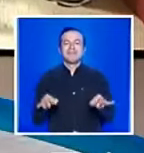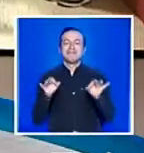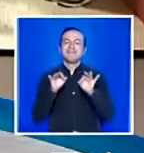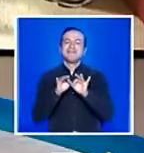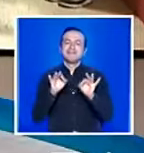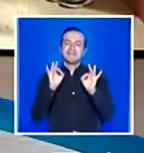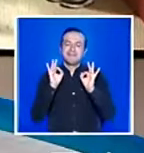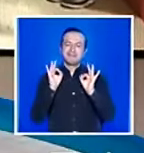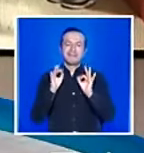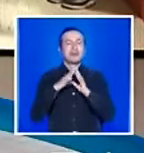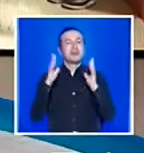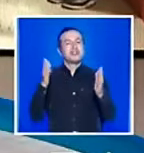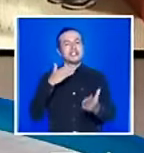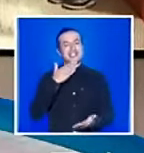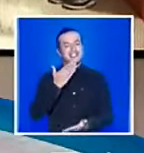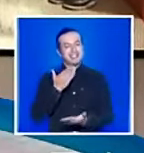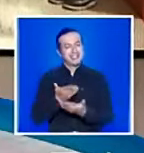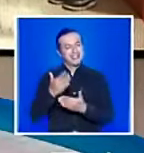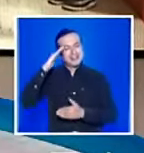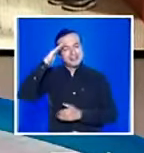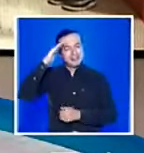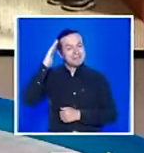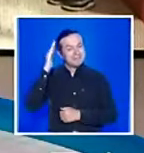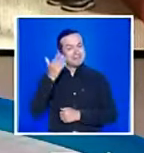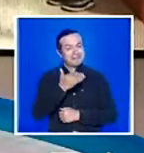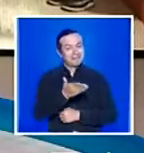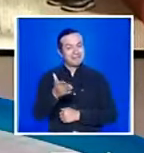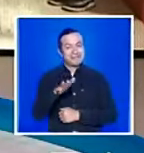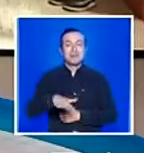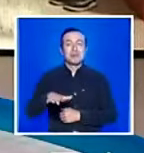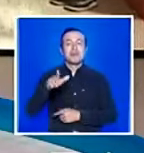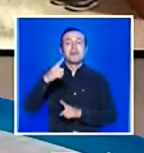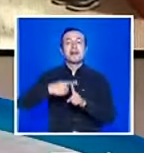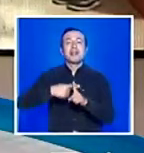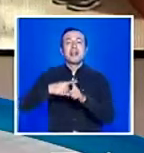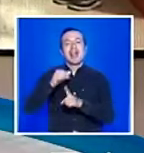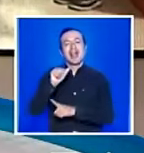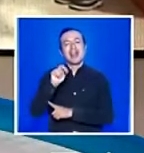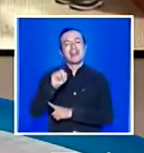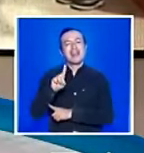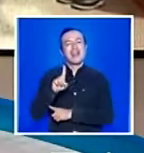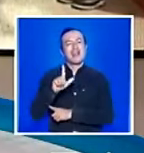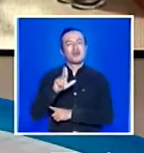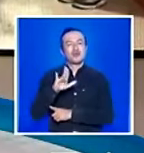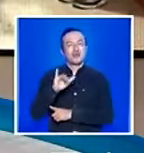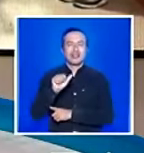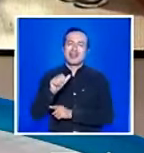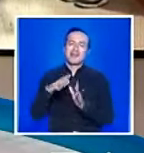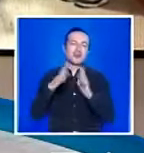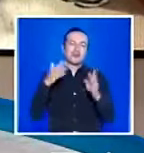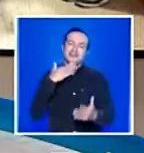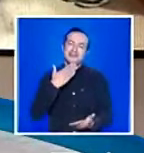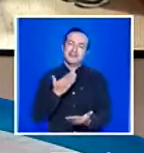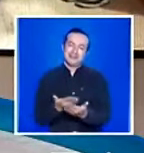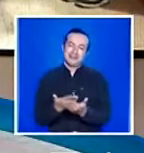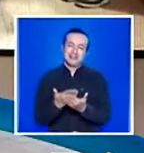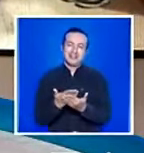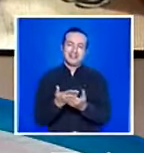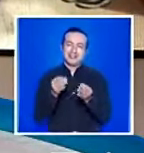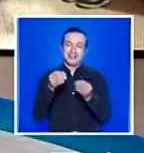importante. Miriancita, muchísimas gracias. Nos despedimos de las caseritas del mercado Andalucía, agradeciéndoles por recibirnos, por supuesto, y también para que